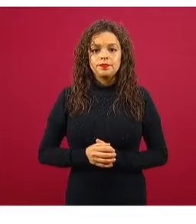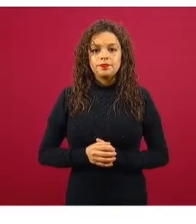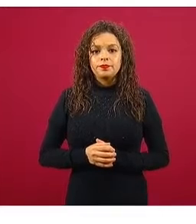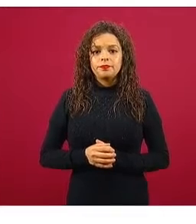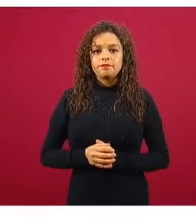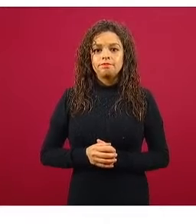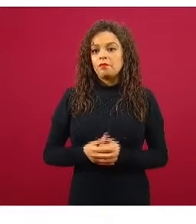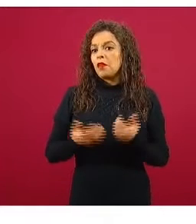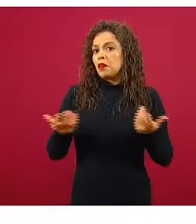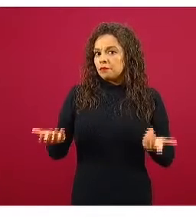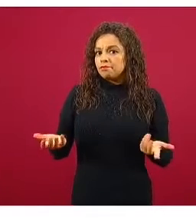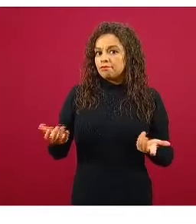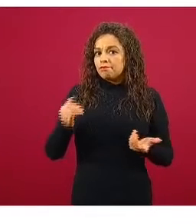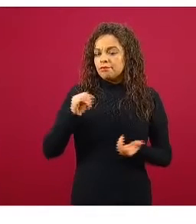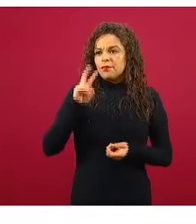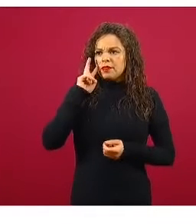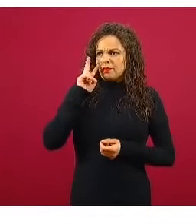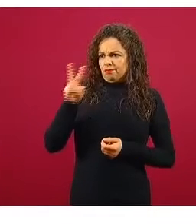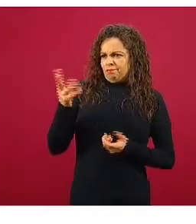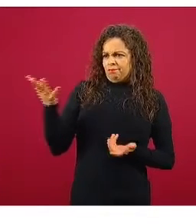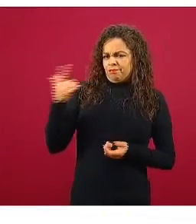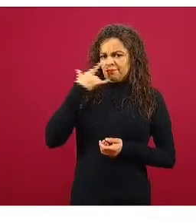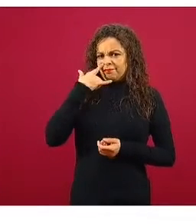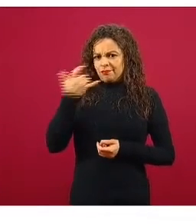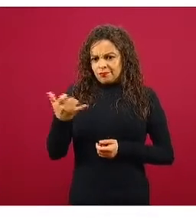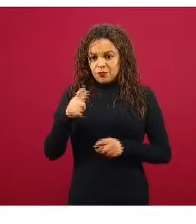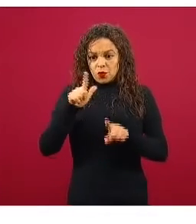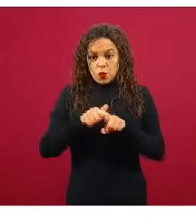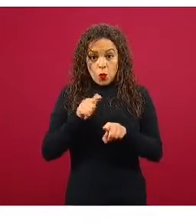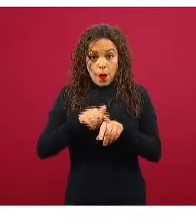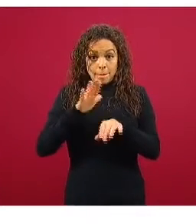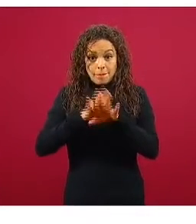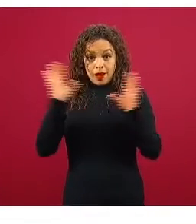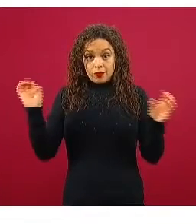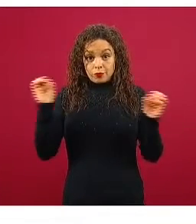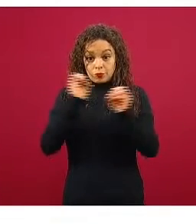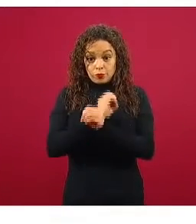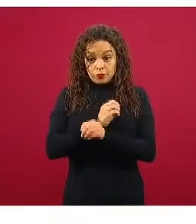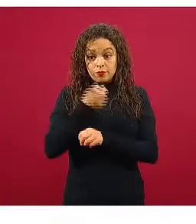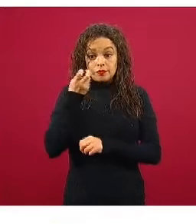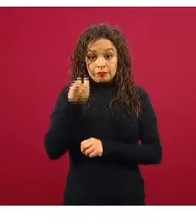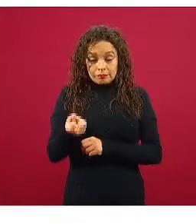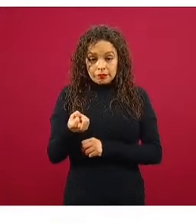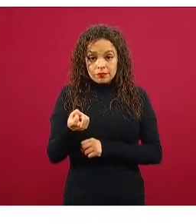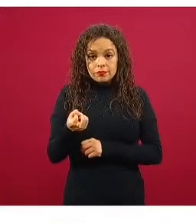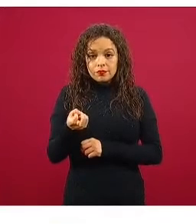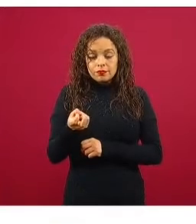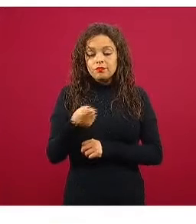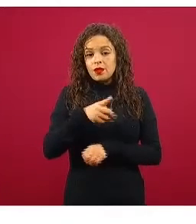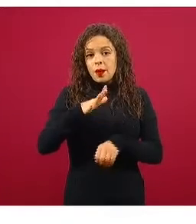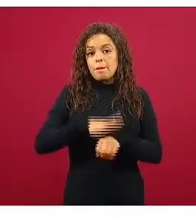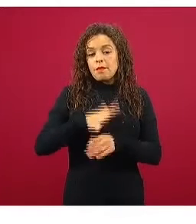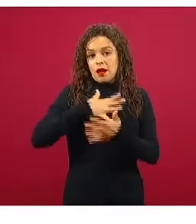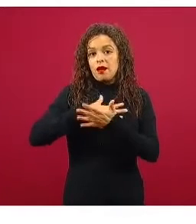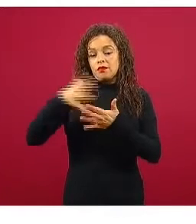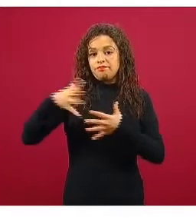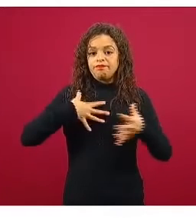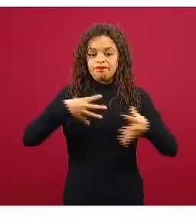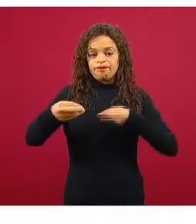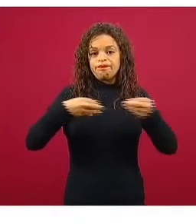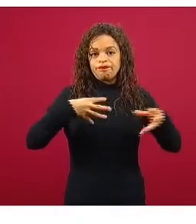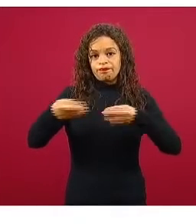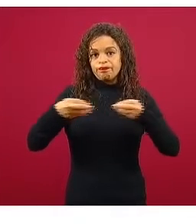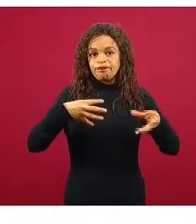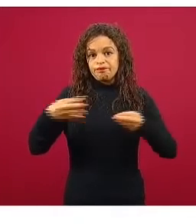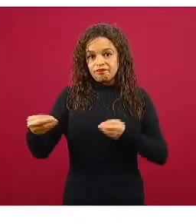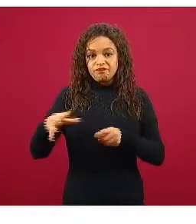atención de que las entidades que tienen los colores más oscuros son las que en su momento presentan la mayor transmisión y afectación, en este caso